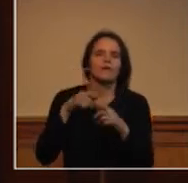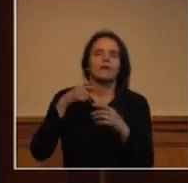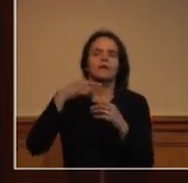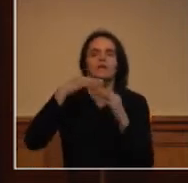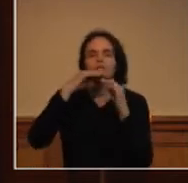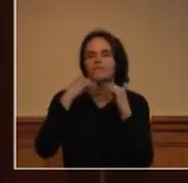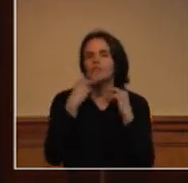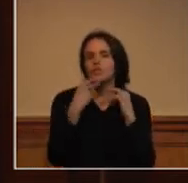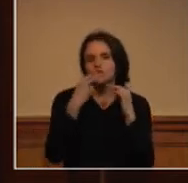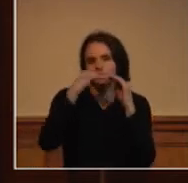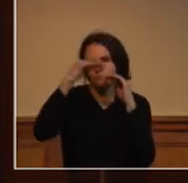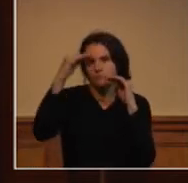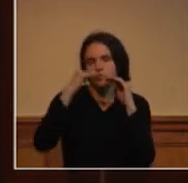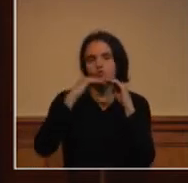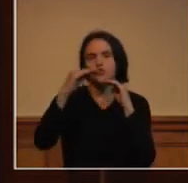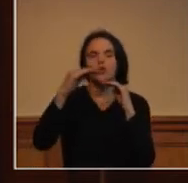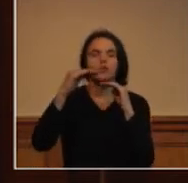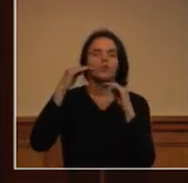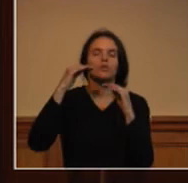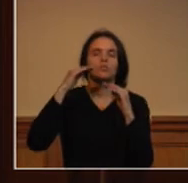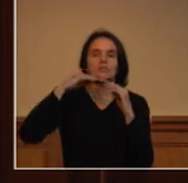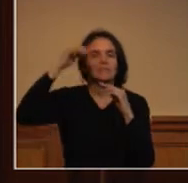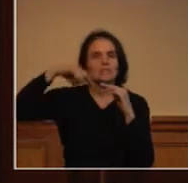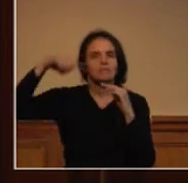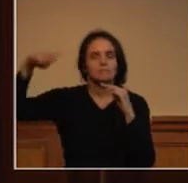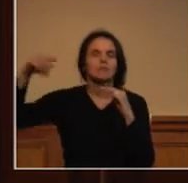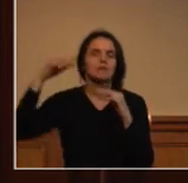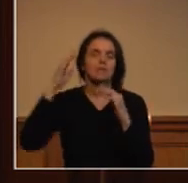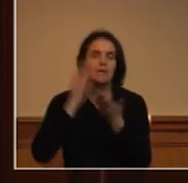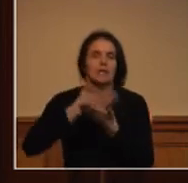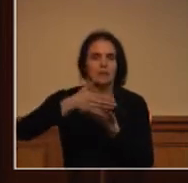ritmo. Por decirles algo, ¿ya? Porque la idea aquí